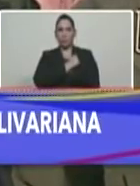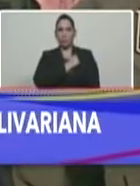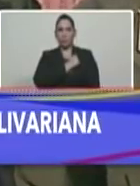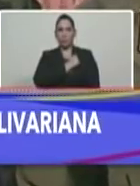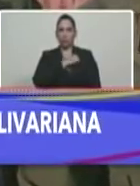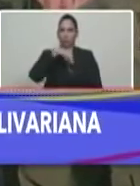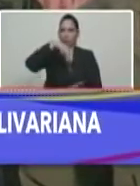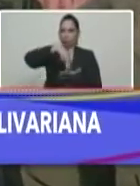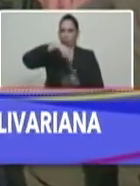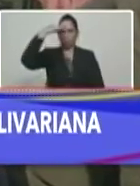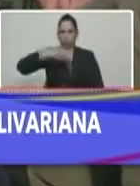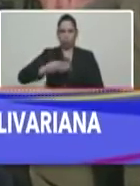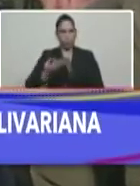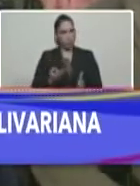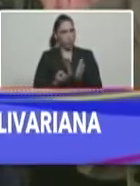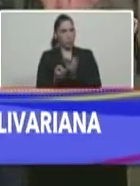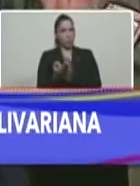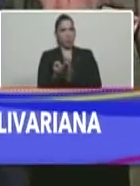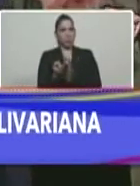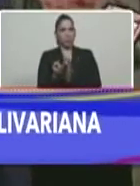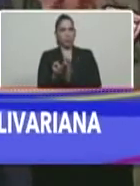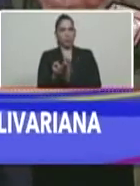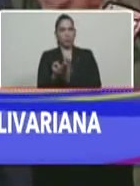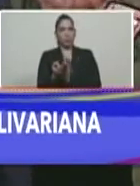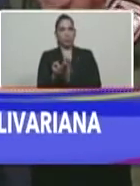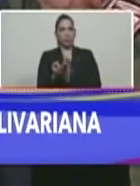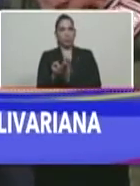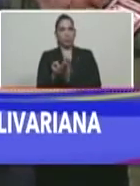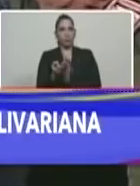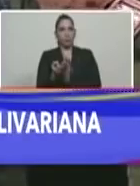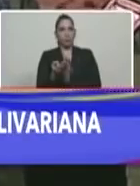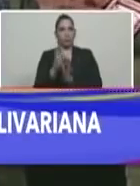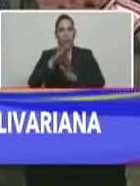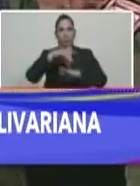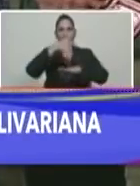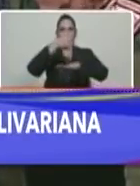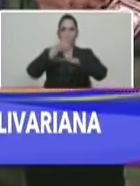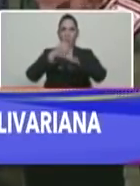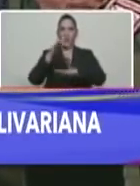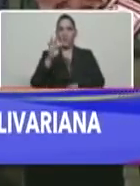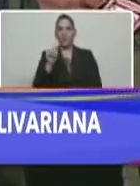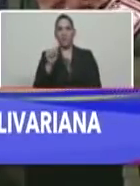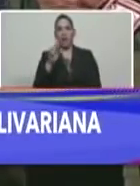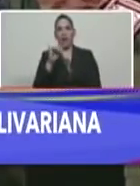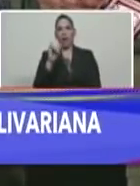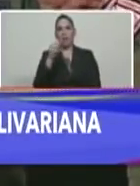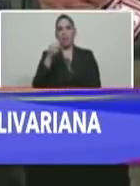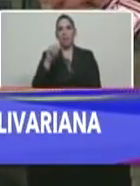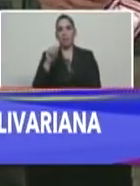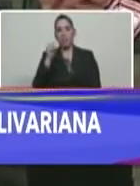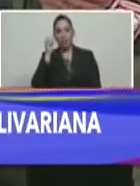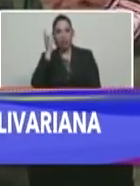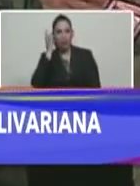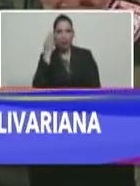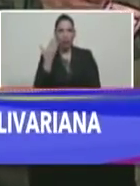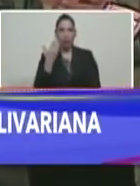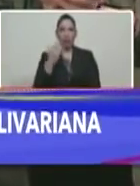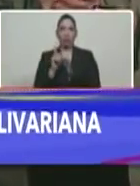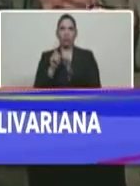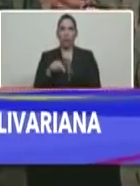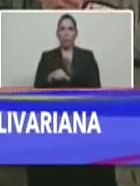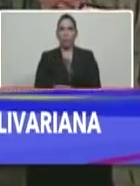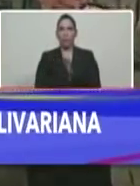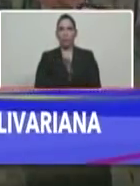Presente, siempre consecuente. Comandante Fariña, querido compañero. Castro Soteldo, si está por ahí.